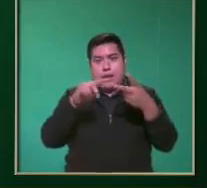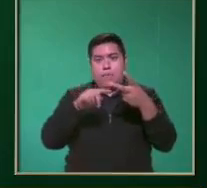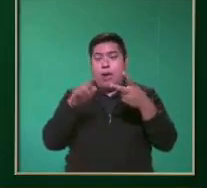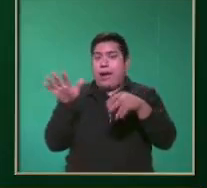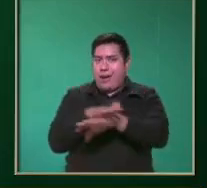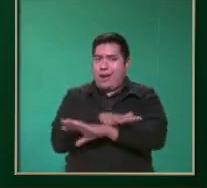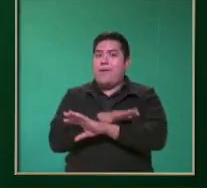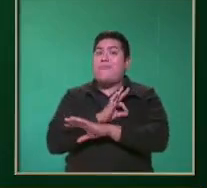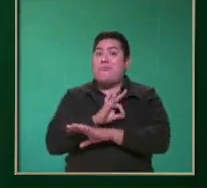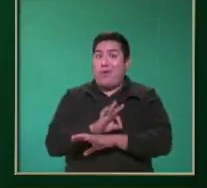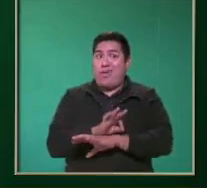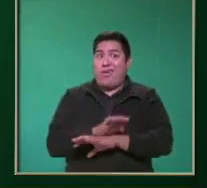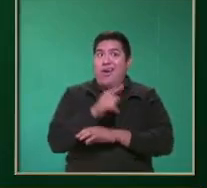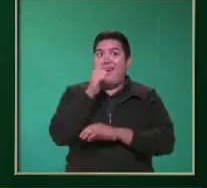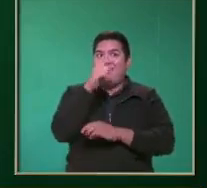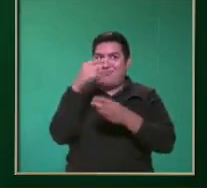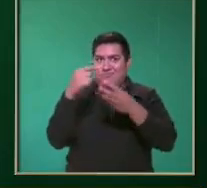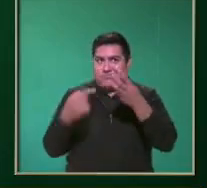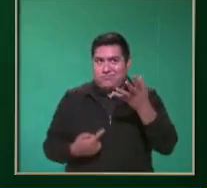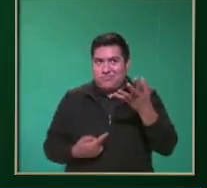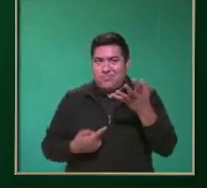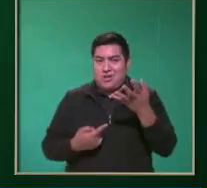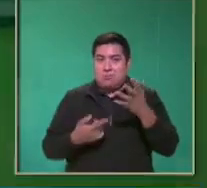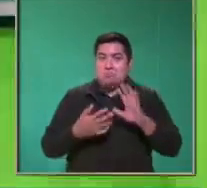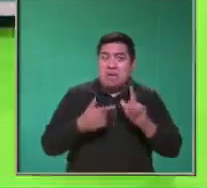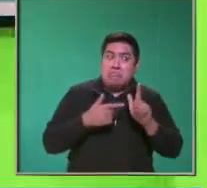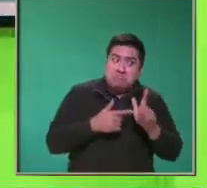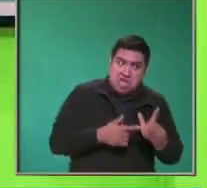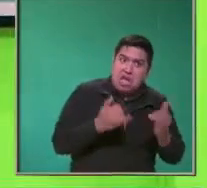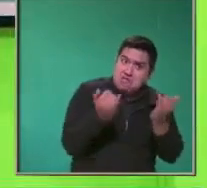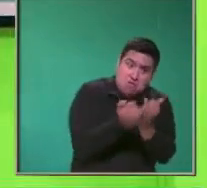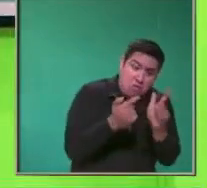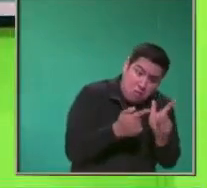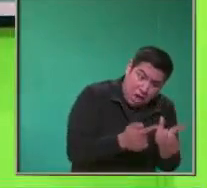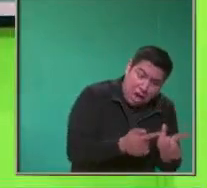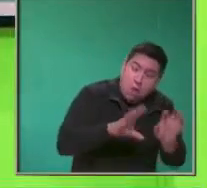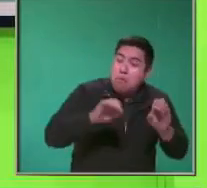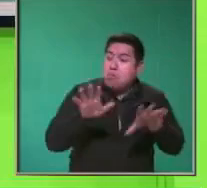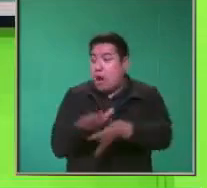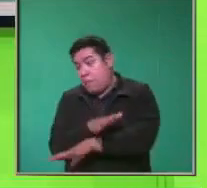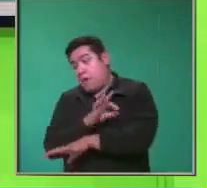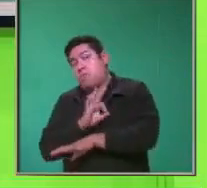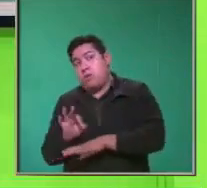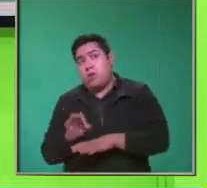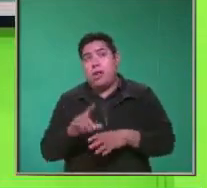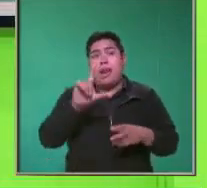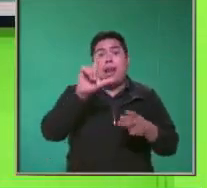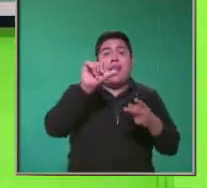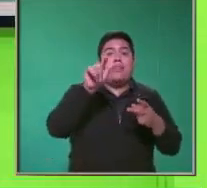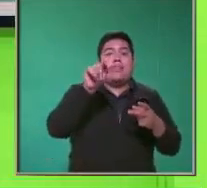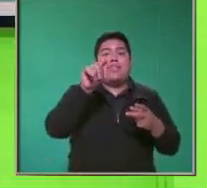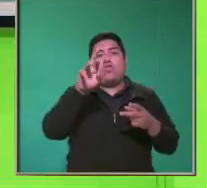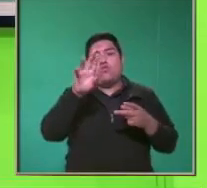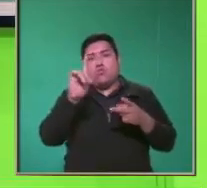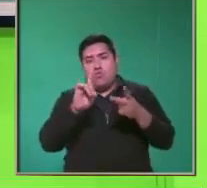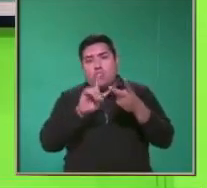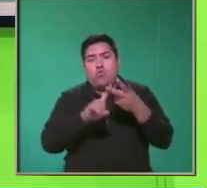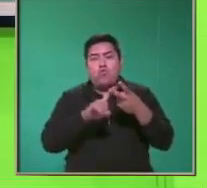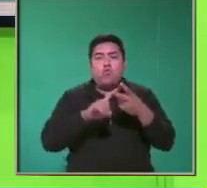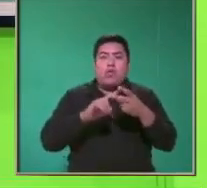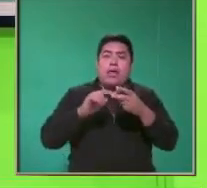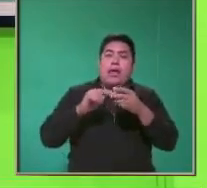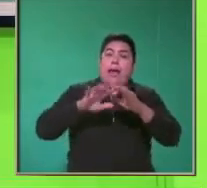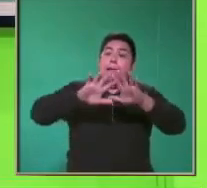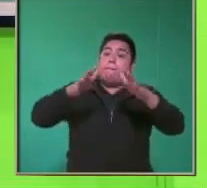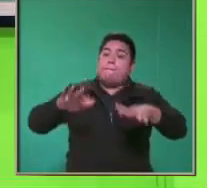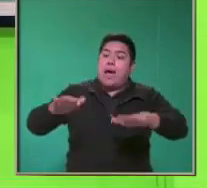cambie, y se, ya sea que permanezca o que cambie. La latitud, la altitud, la distancia con